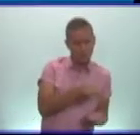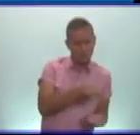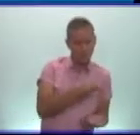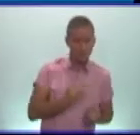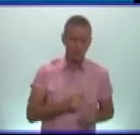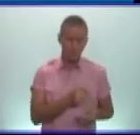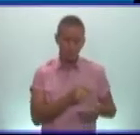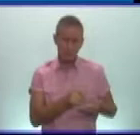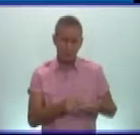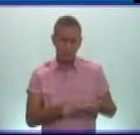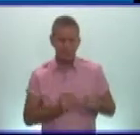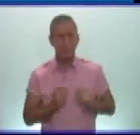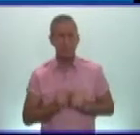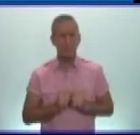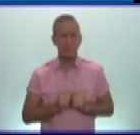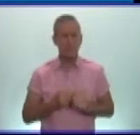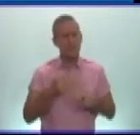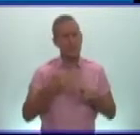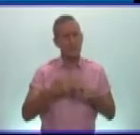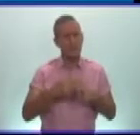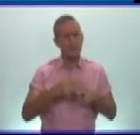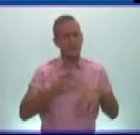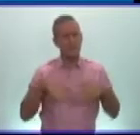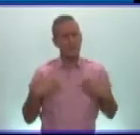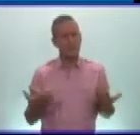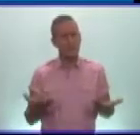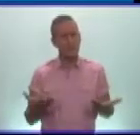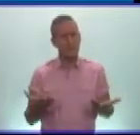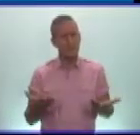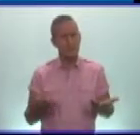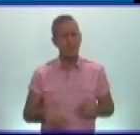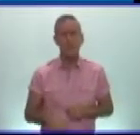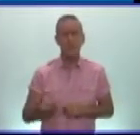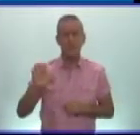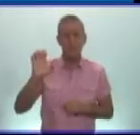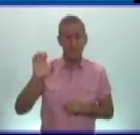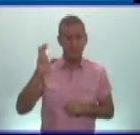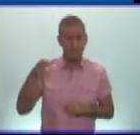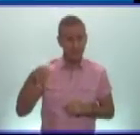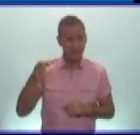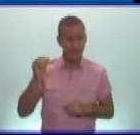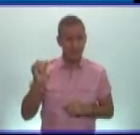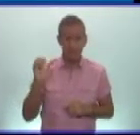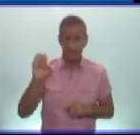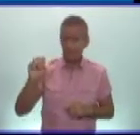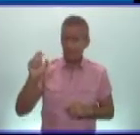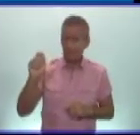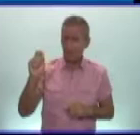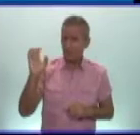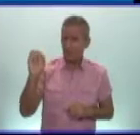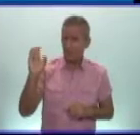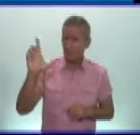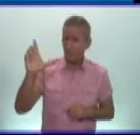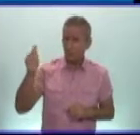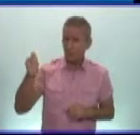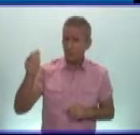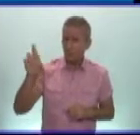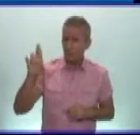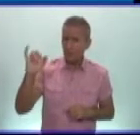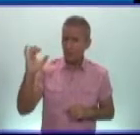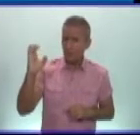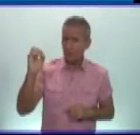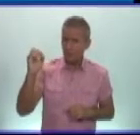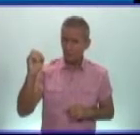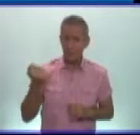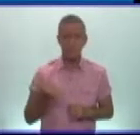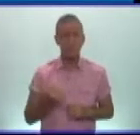un cuaderno, ¿cómo le llamamos? Se le llama epistolario. Es un libro o cuaderno, como les decía, en